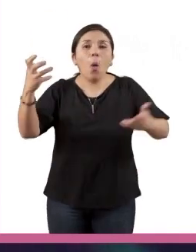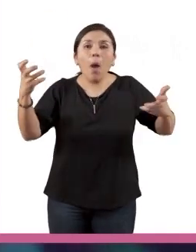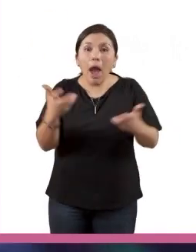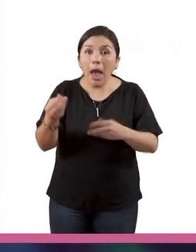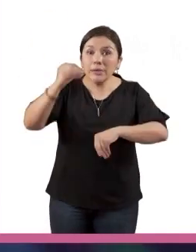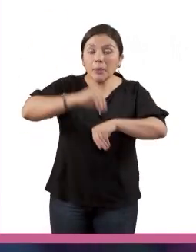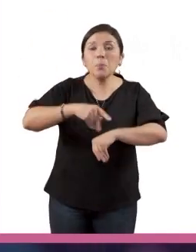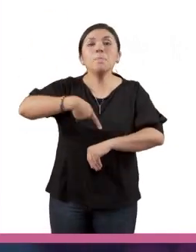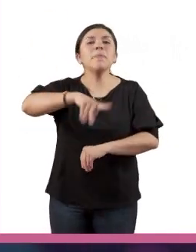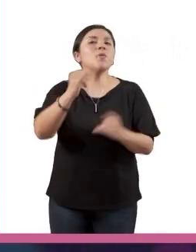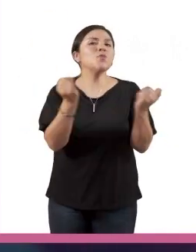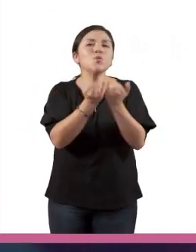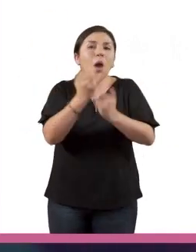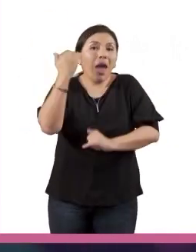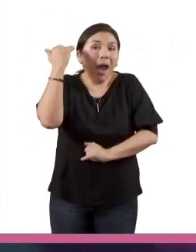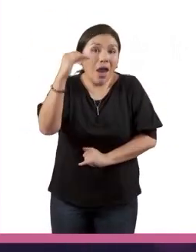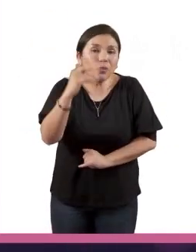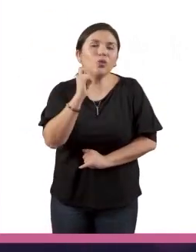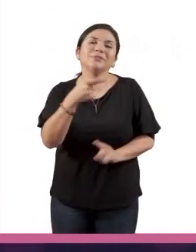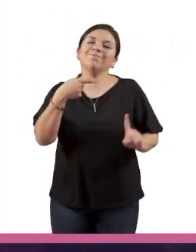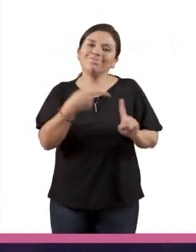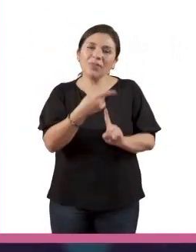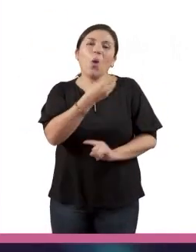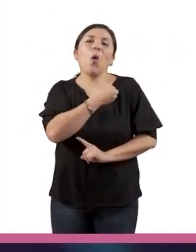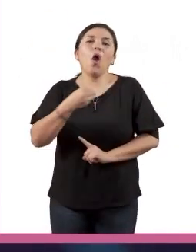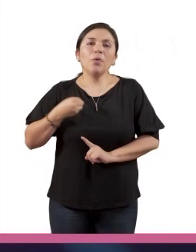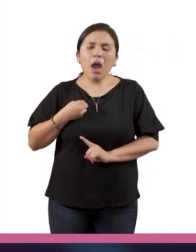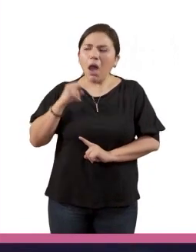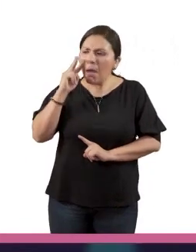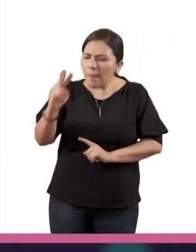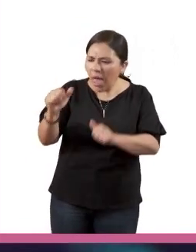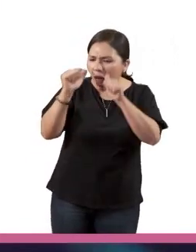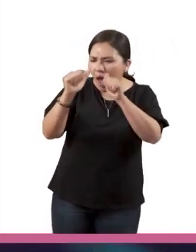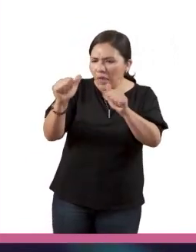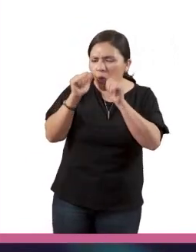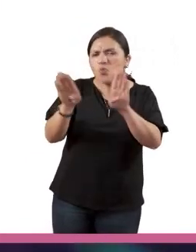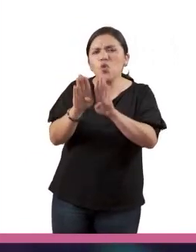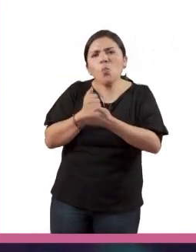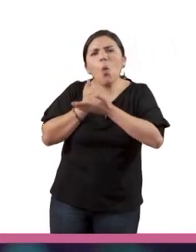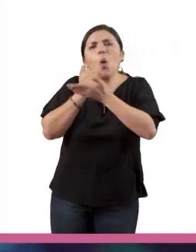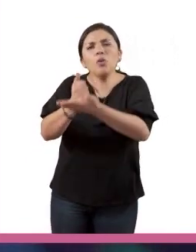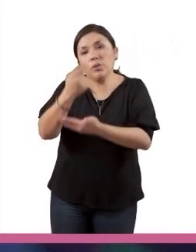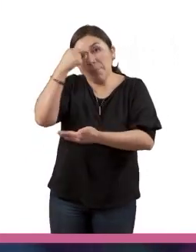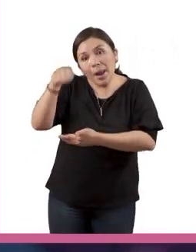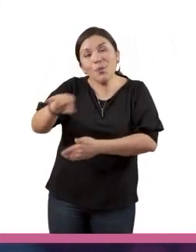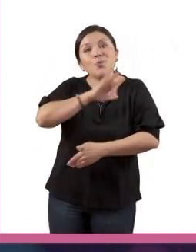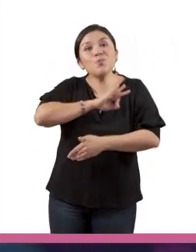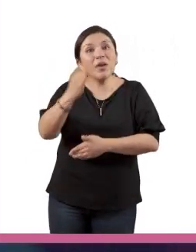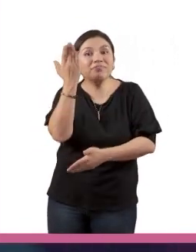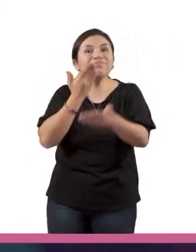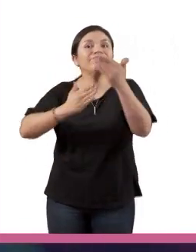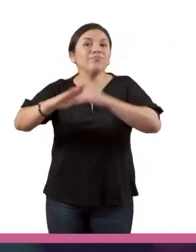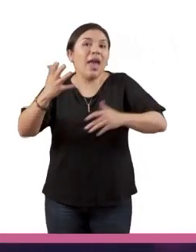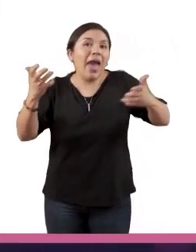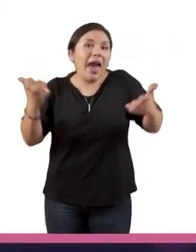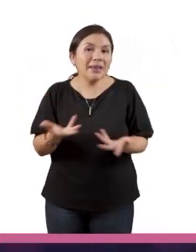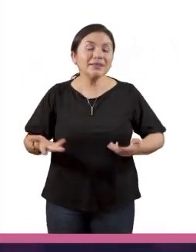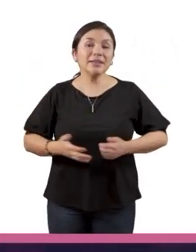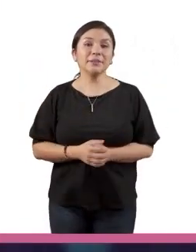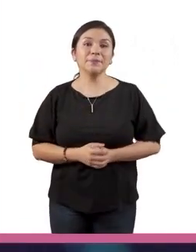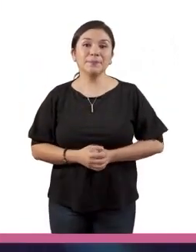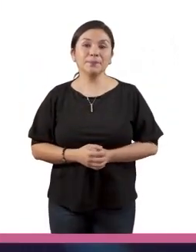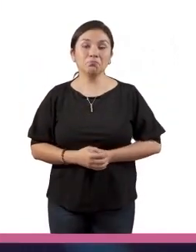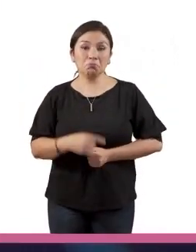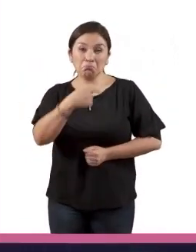lo que se les ocurre como un sueño a construir, pero también los adultos tenemos la obligación de